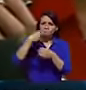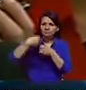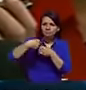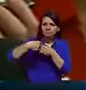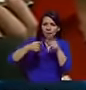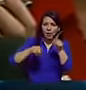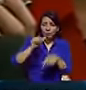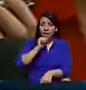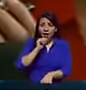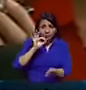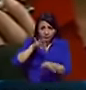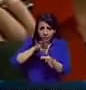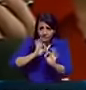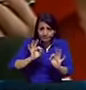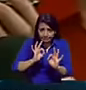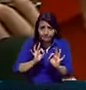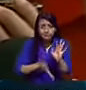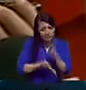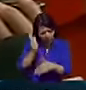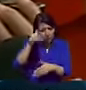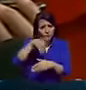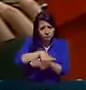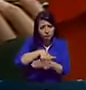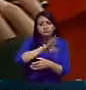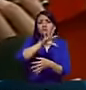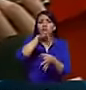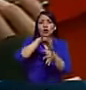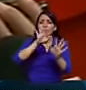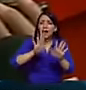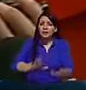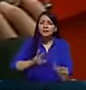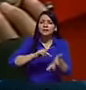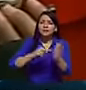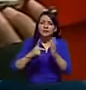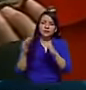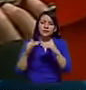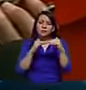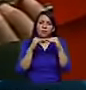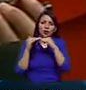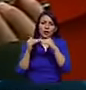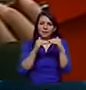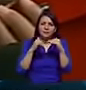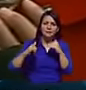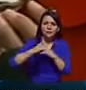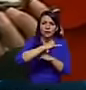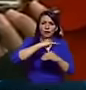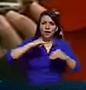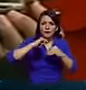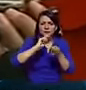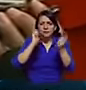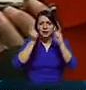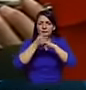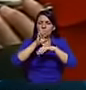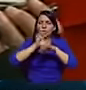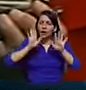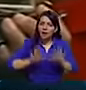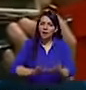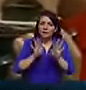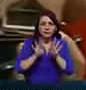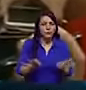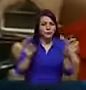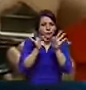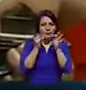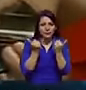que todavía no lo han hecho, que acudan a las urnas, que es la forma democrática, además, por la forma de cambiar el país, lo que requerimos en este